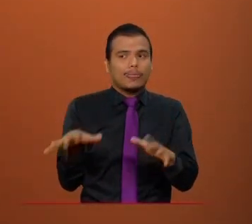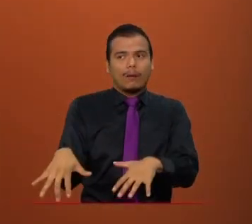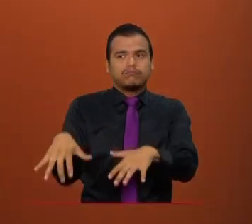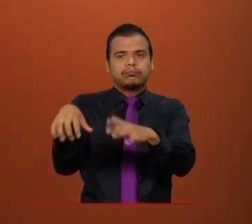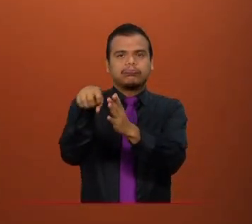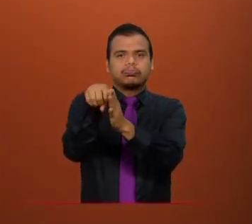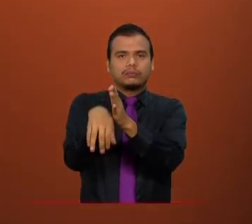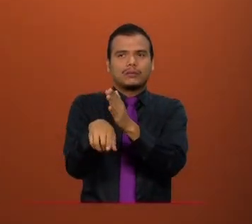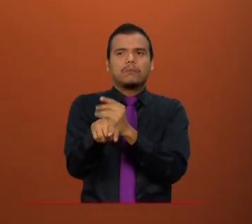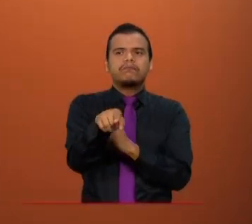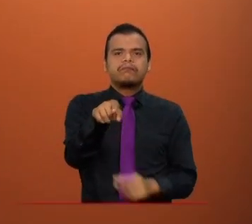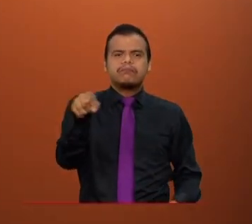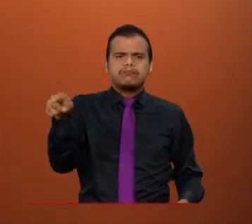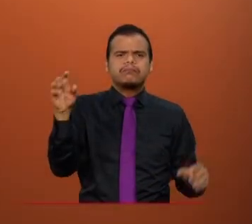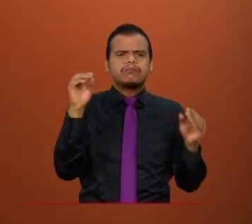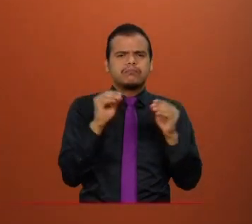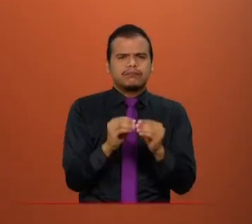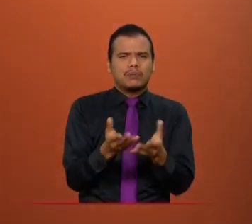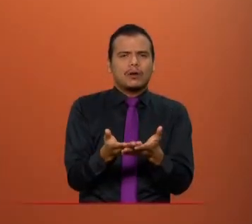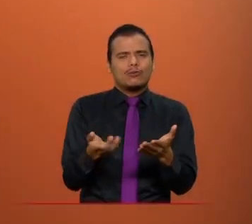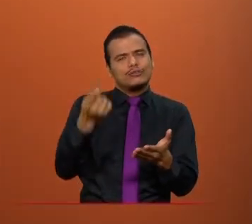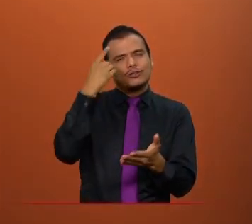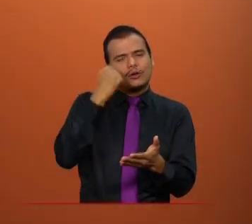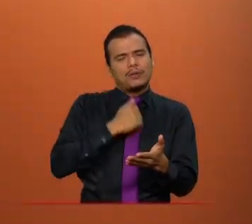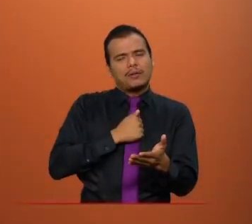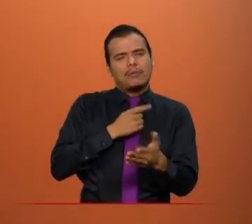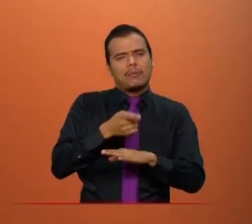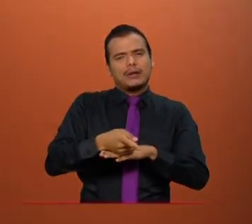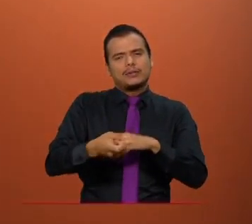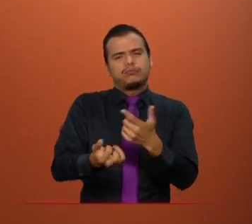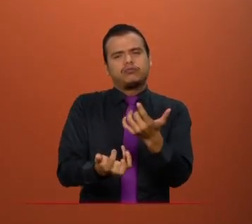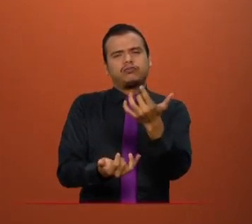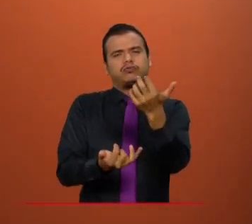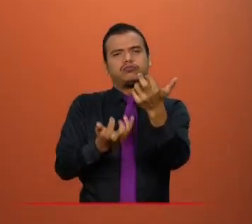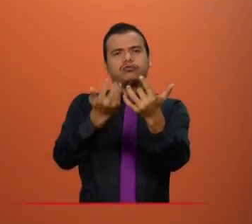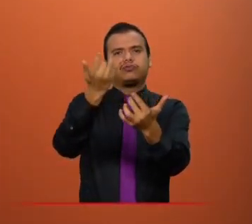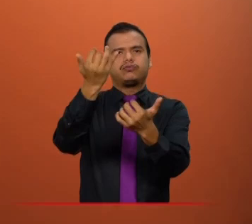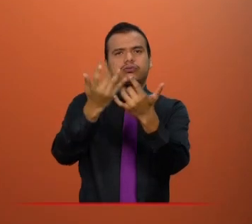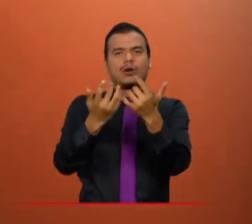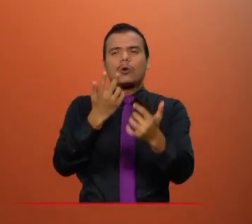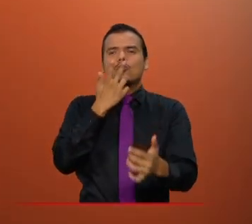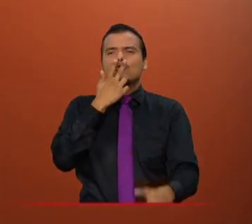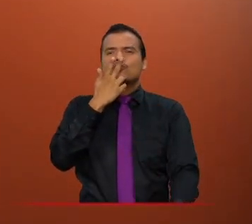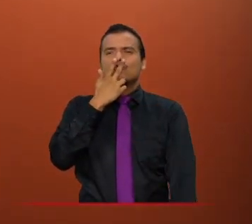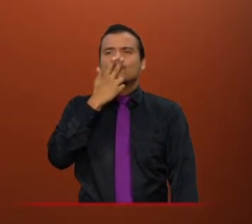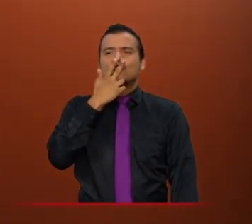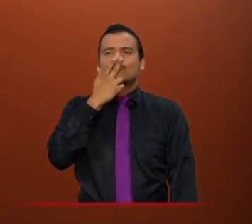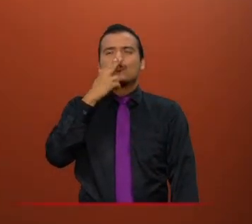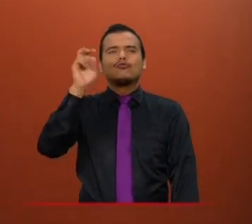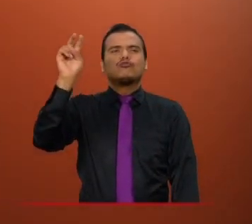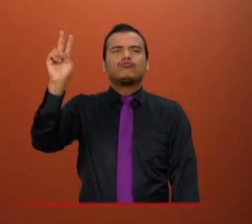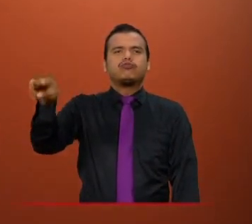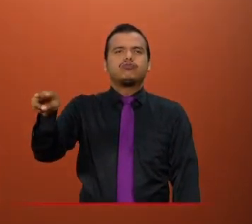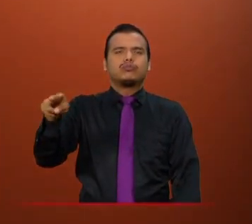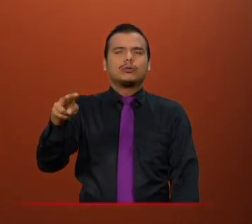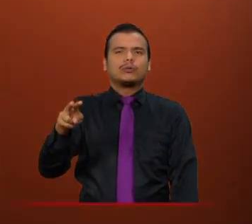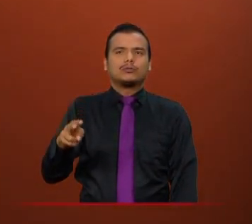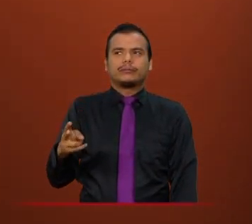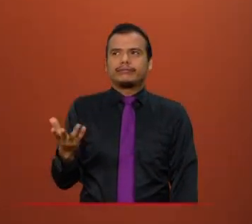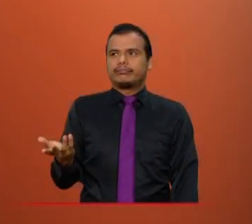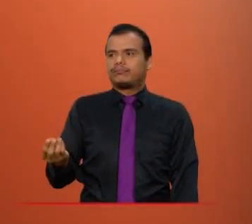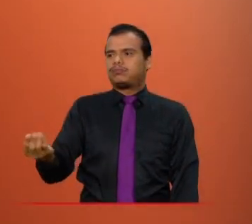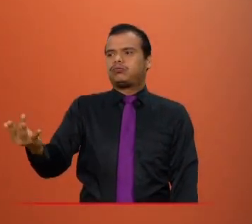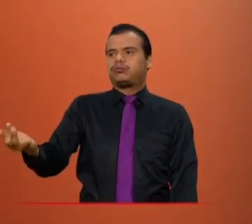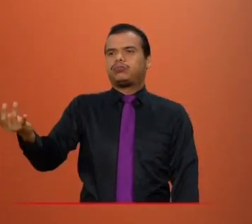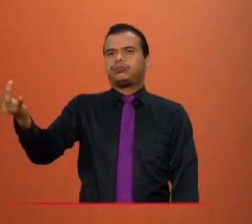eh o sea quemar cosas eh arrojar colillas por la ventana a pesar que está prohibido fumar cuando conduce y uno ve el